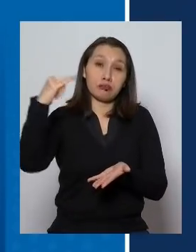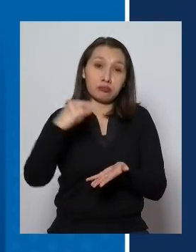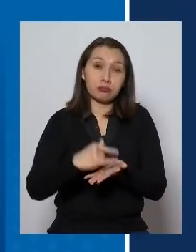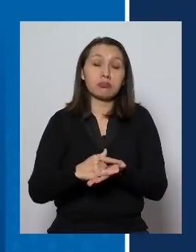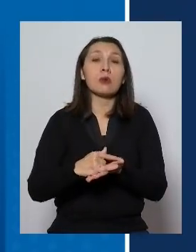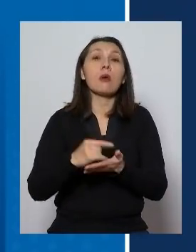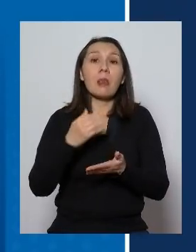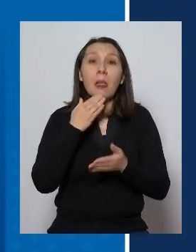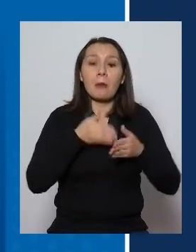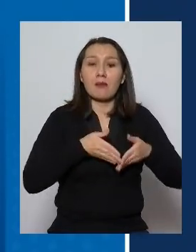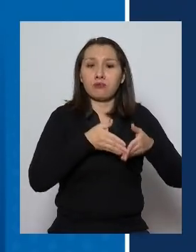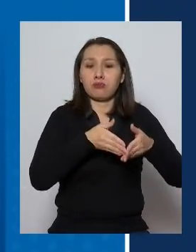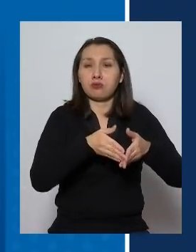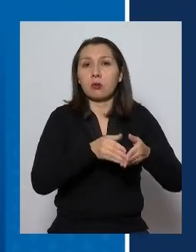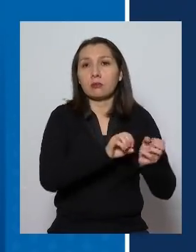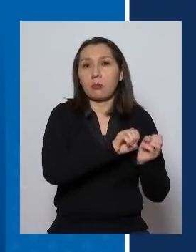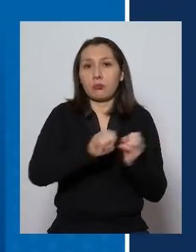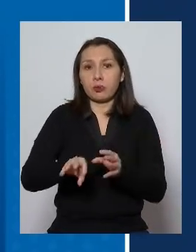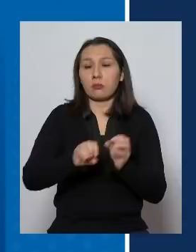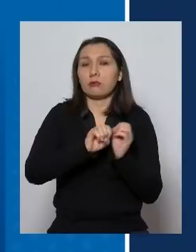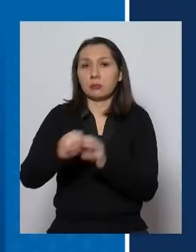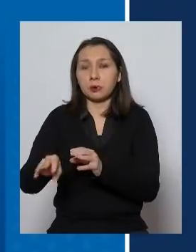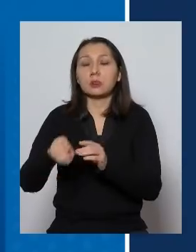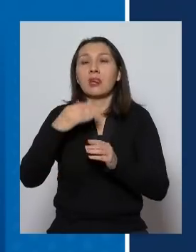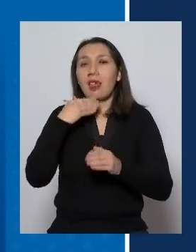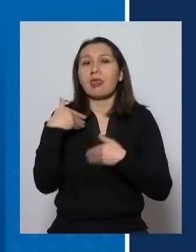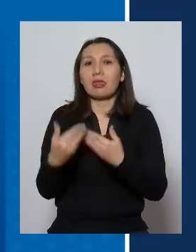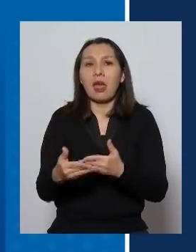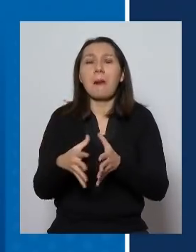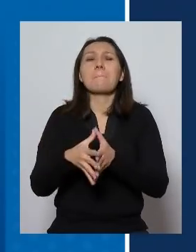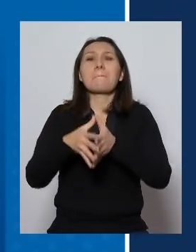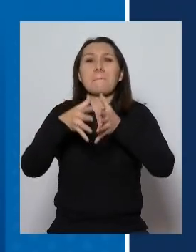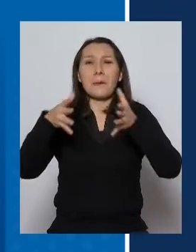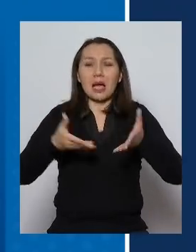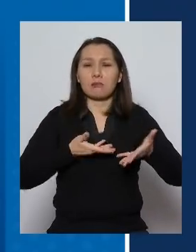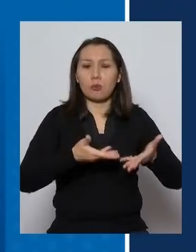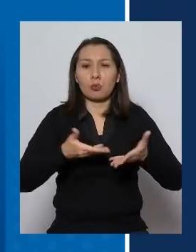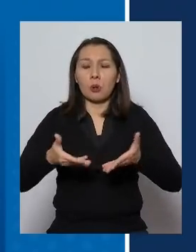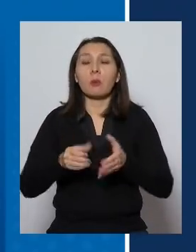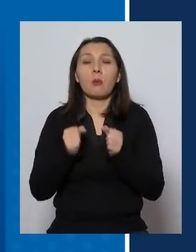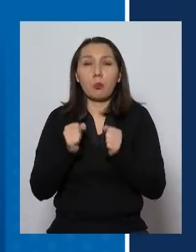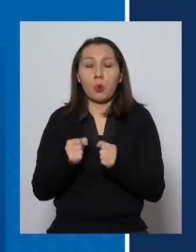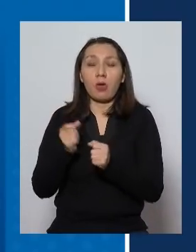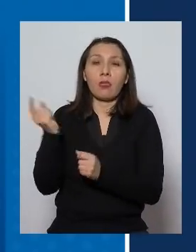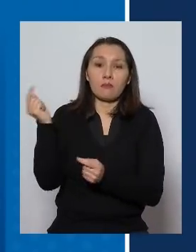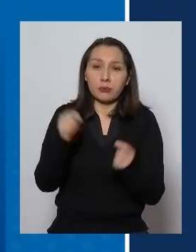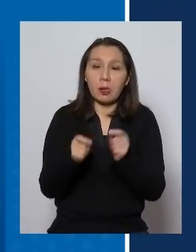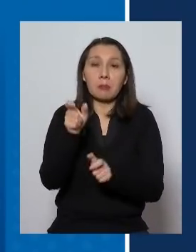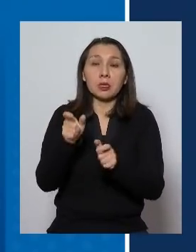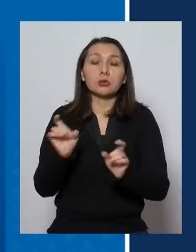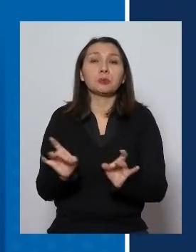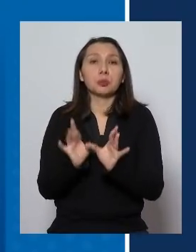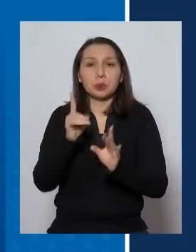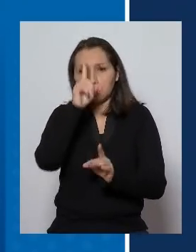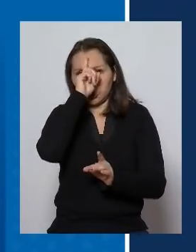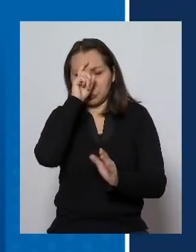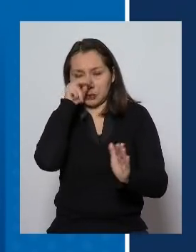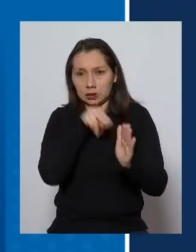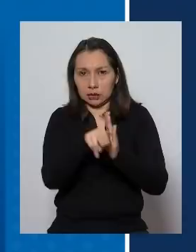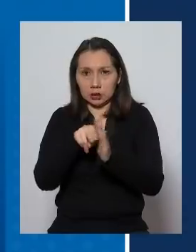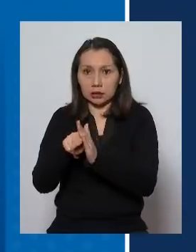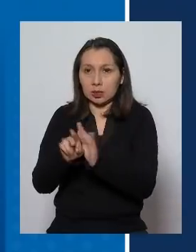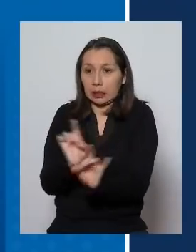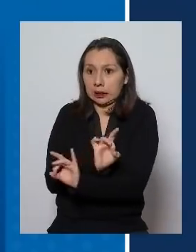nuevos embarques de ventiladores que nos agregarán una capacidad mayor para poder seguir recibiendo a pacientes en las